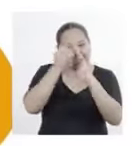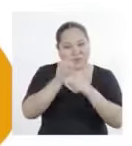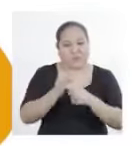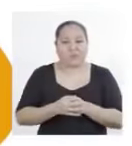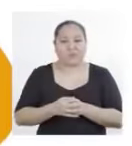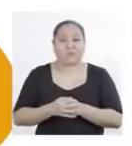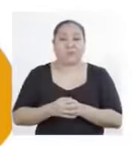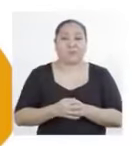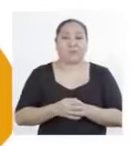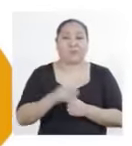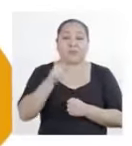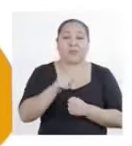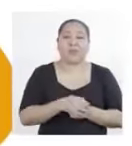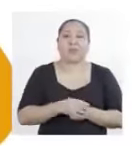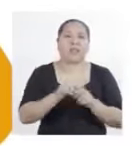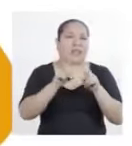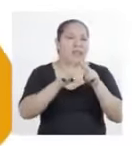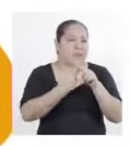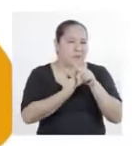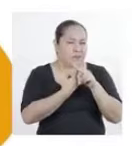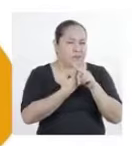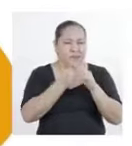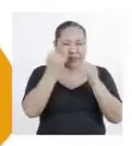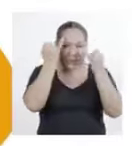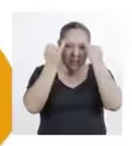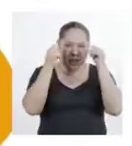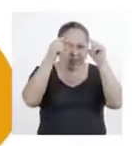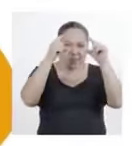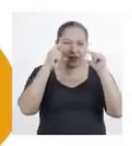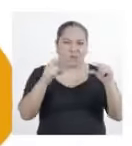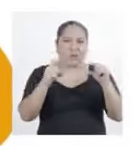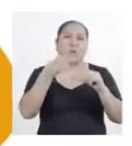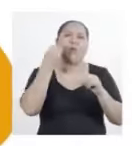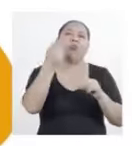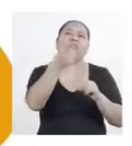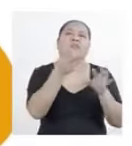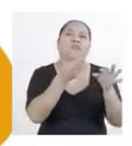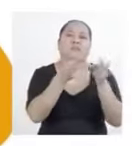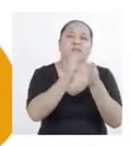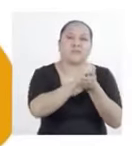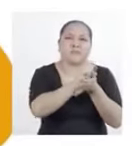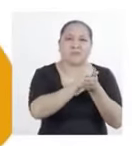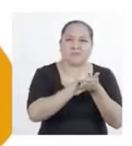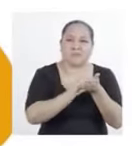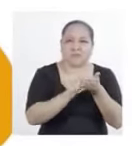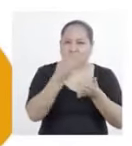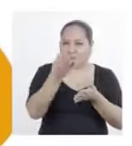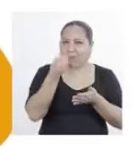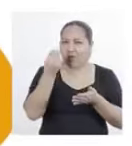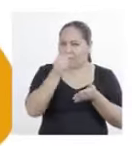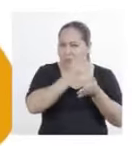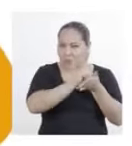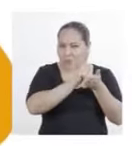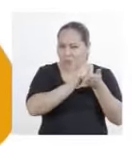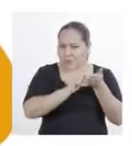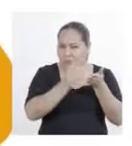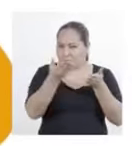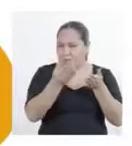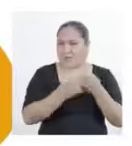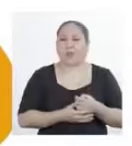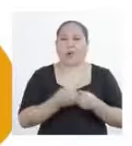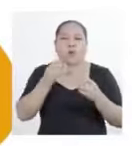y el propósito del discurso Y vamos a la introducción Donde se indica el para qué del discurso ¿A qué